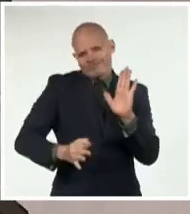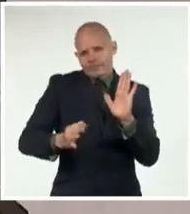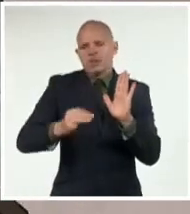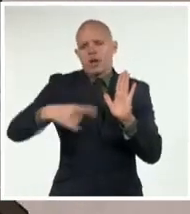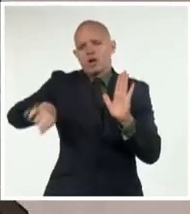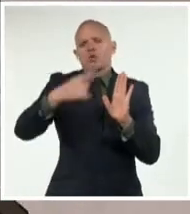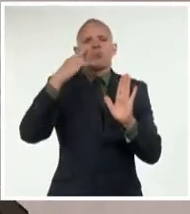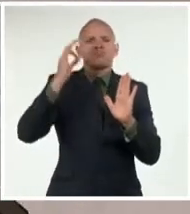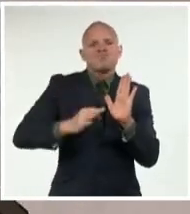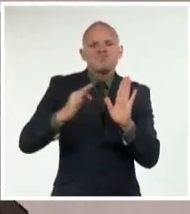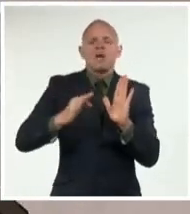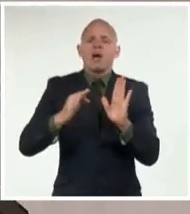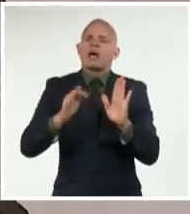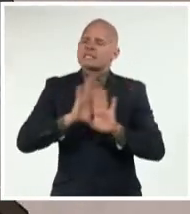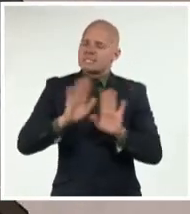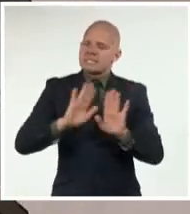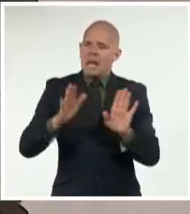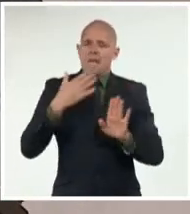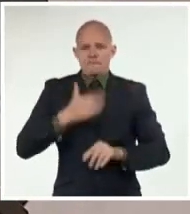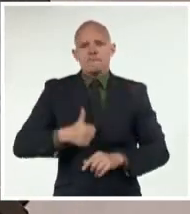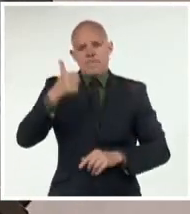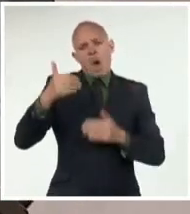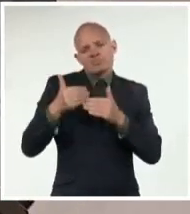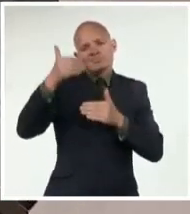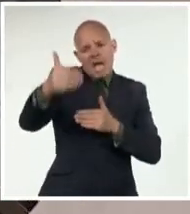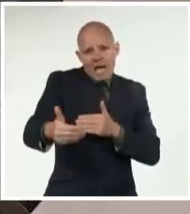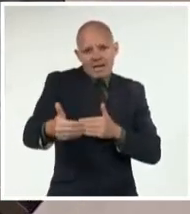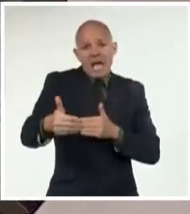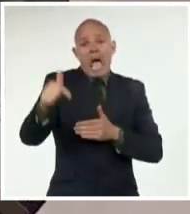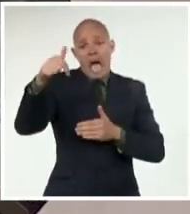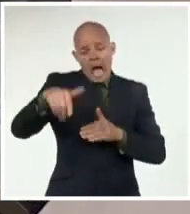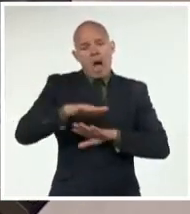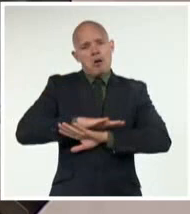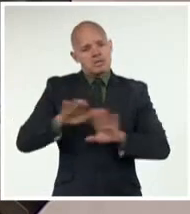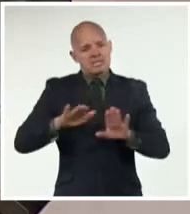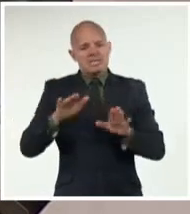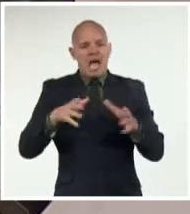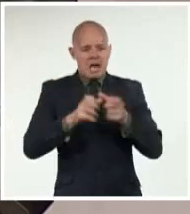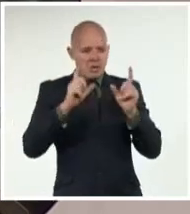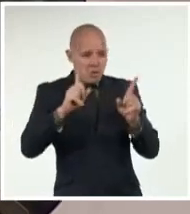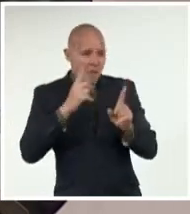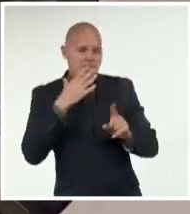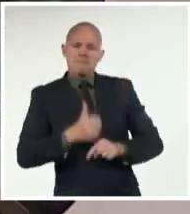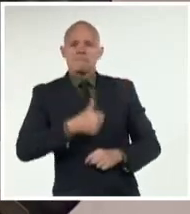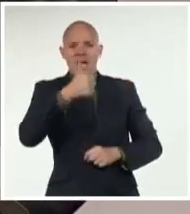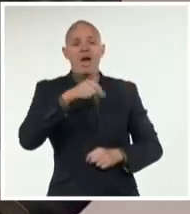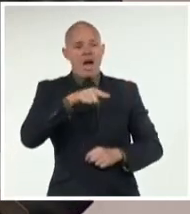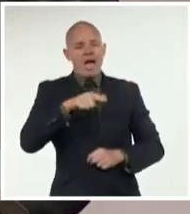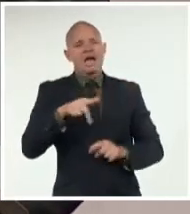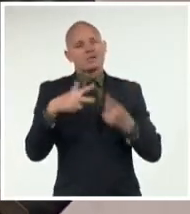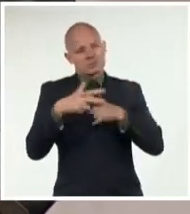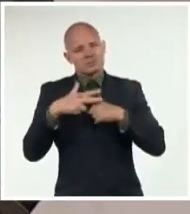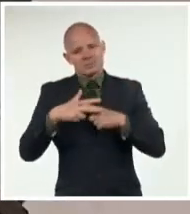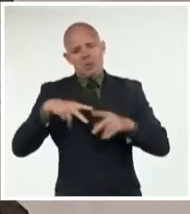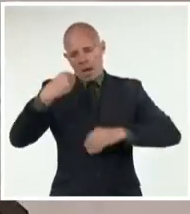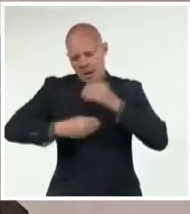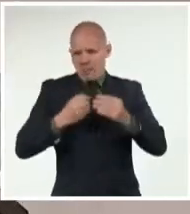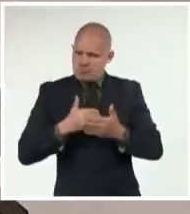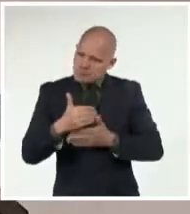efectividad real, podremos asegurar que este espacio ha sido y seguirá siendo útil y